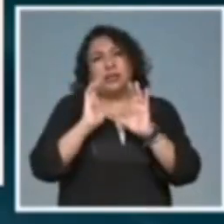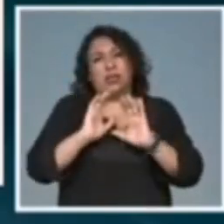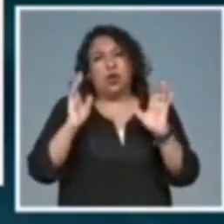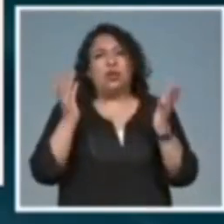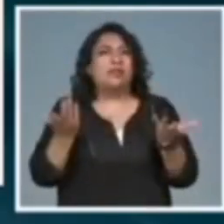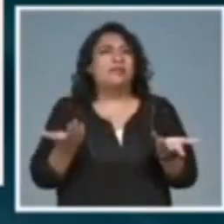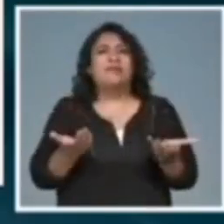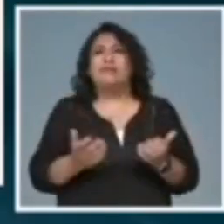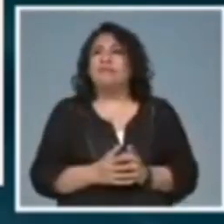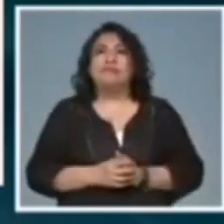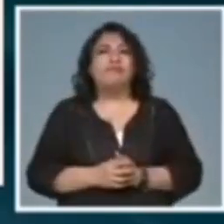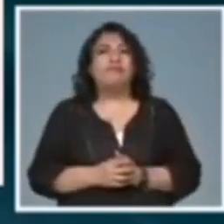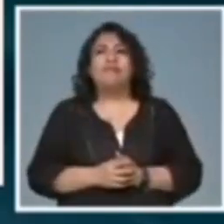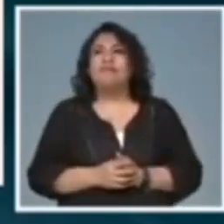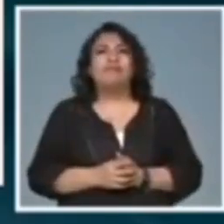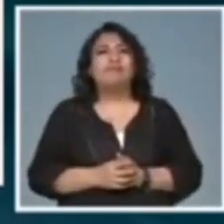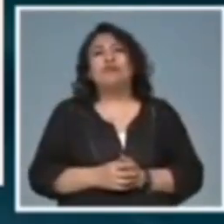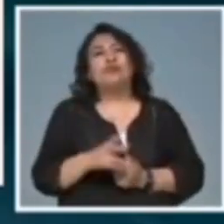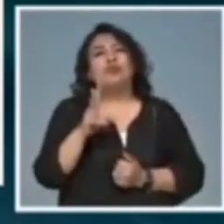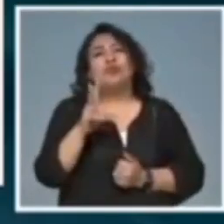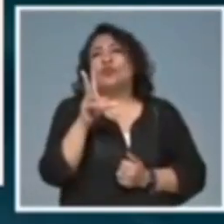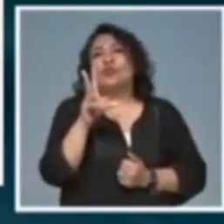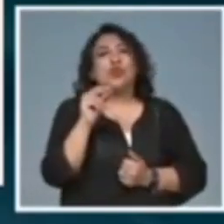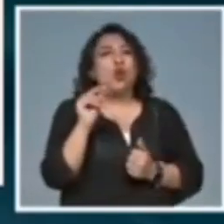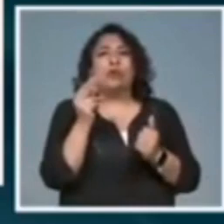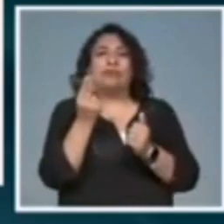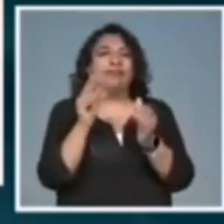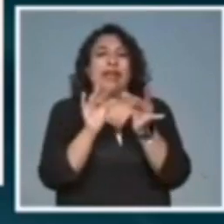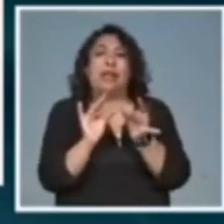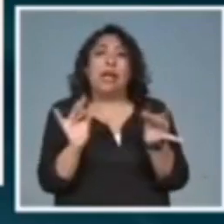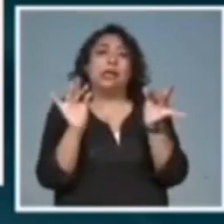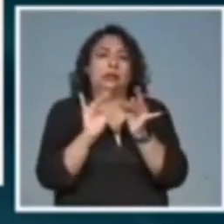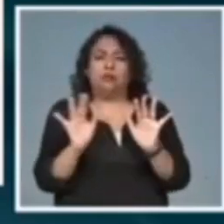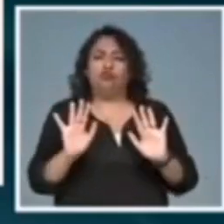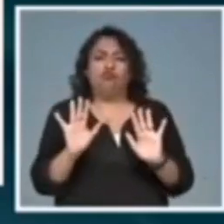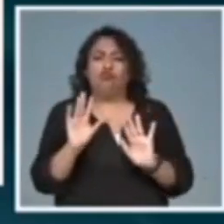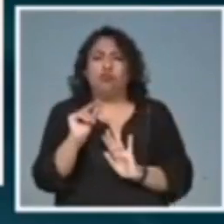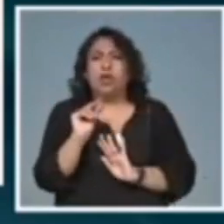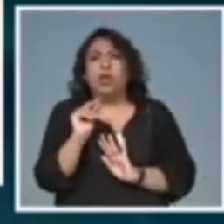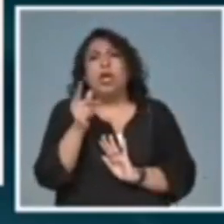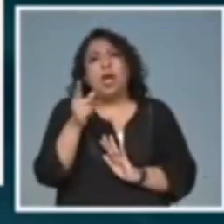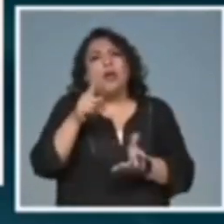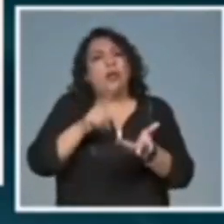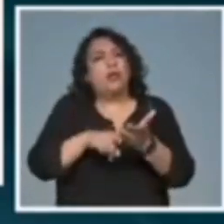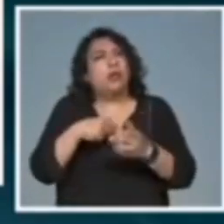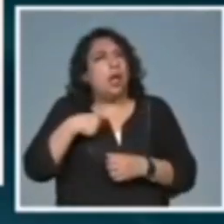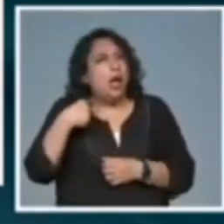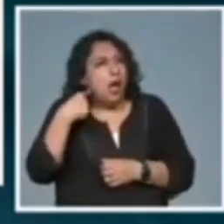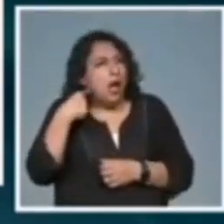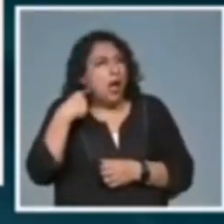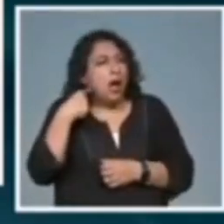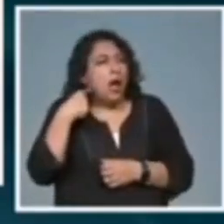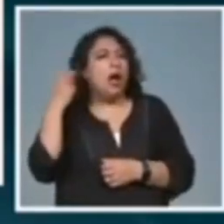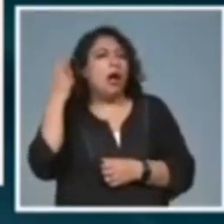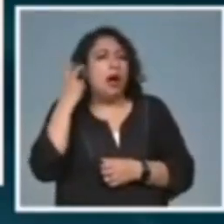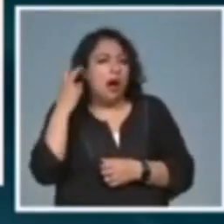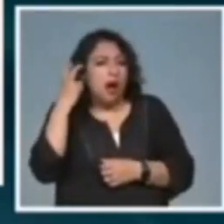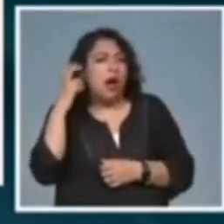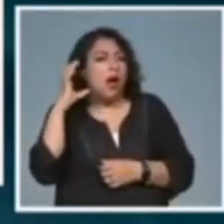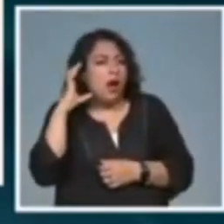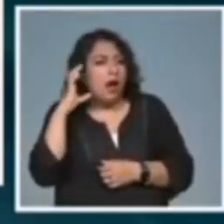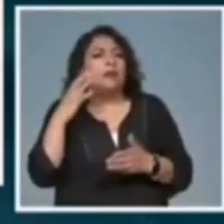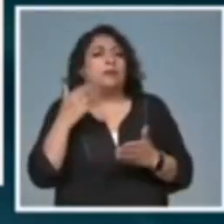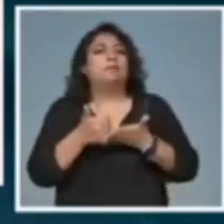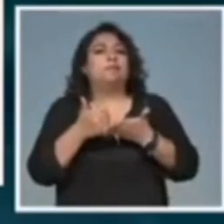que no amerita tanto la descripción, sino pues la tienes que escuchar